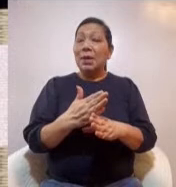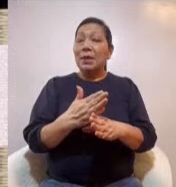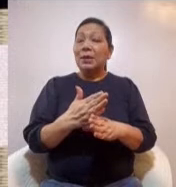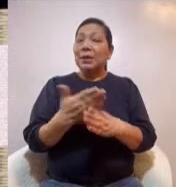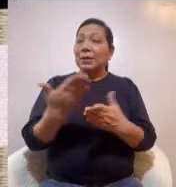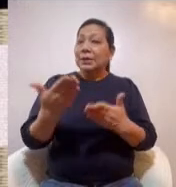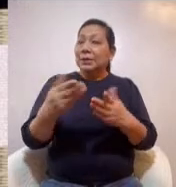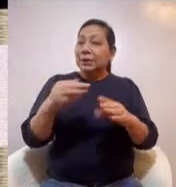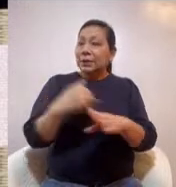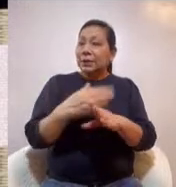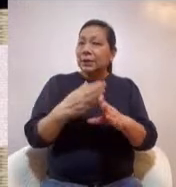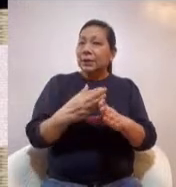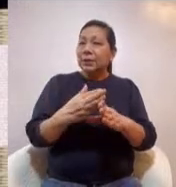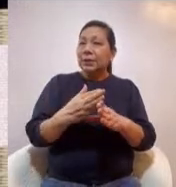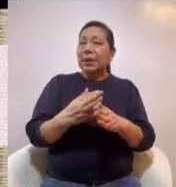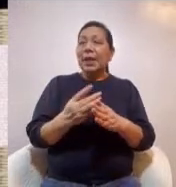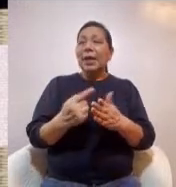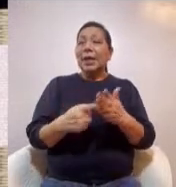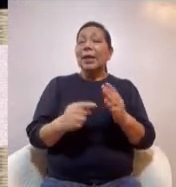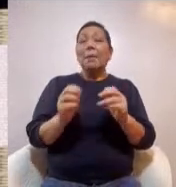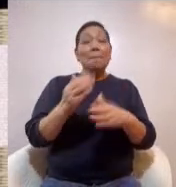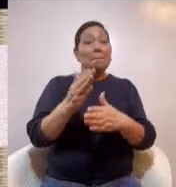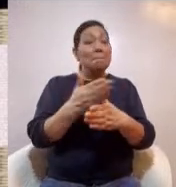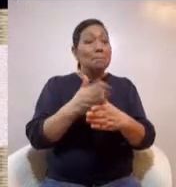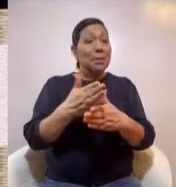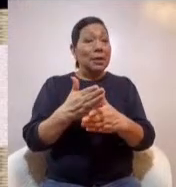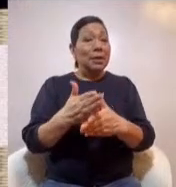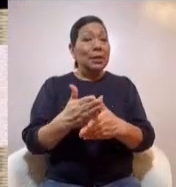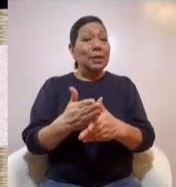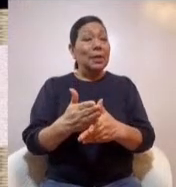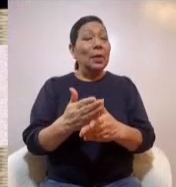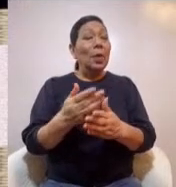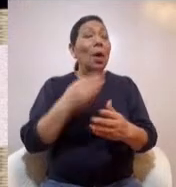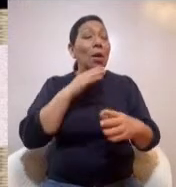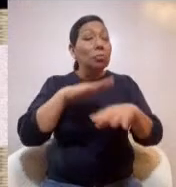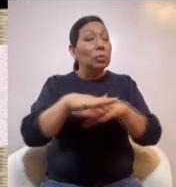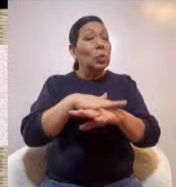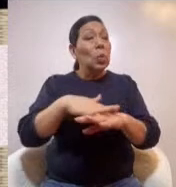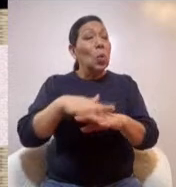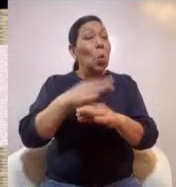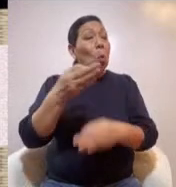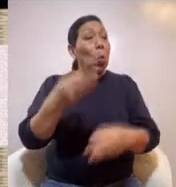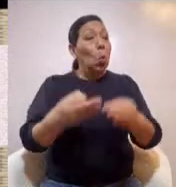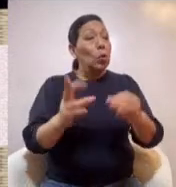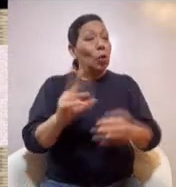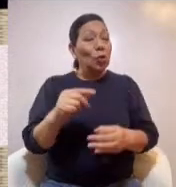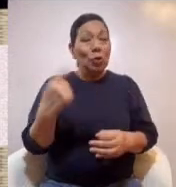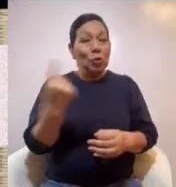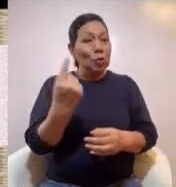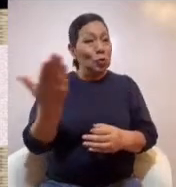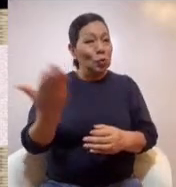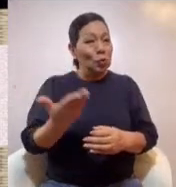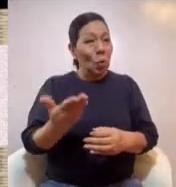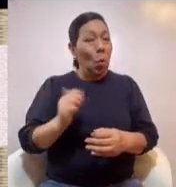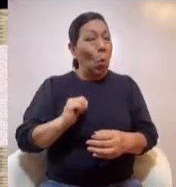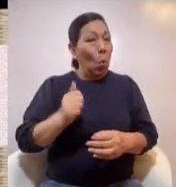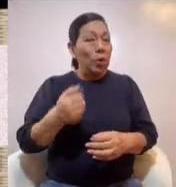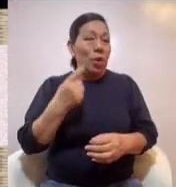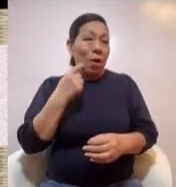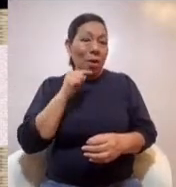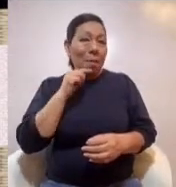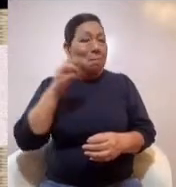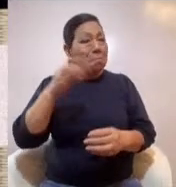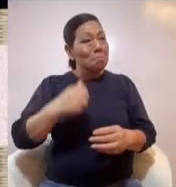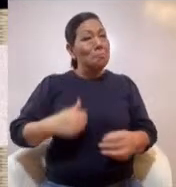formación de los funcionarios y las funcionarias que participan del sistema de administración de justicia, que no es solo el juez o